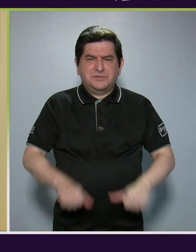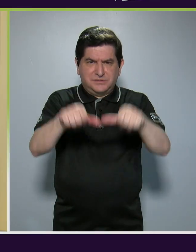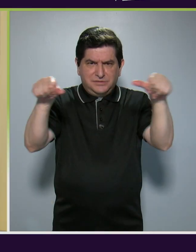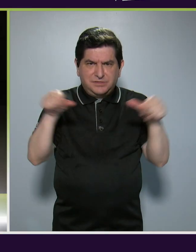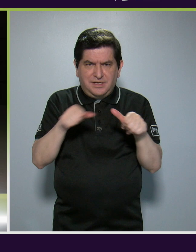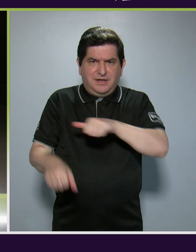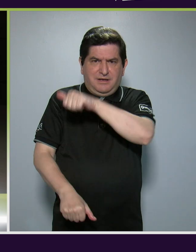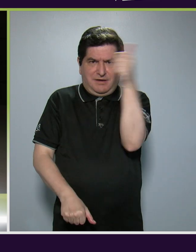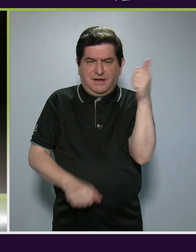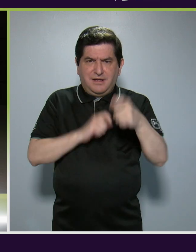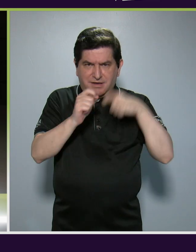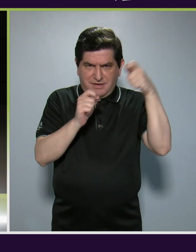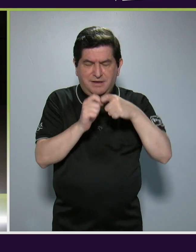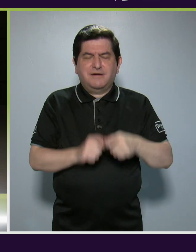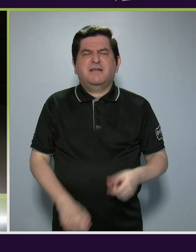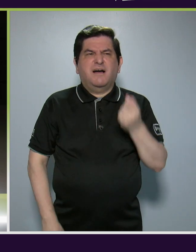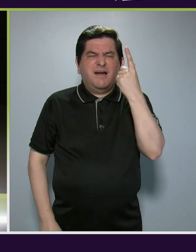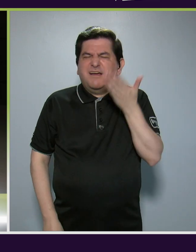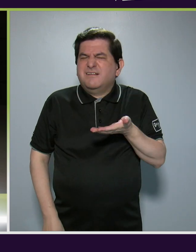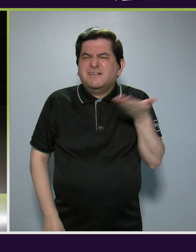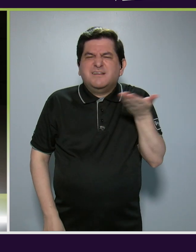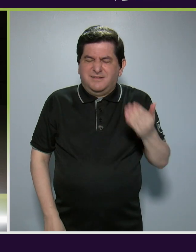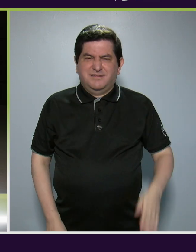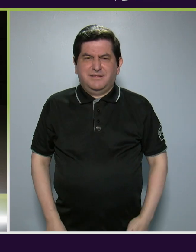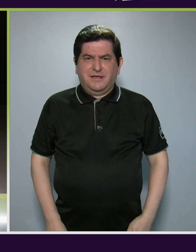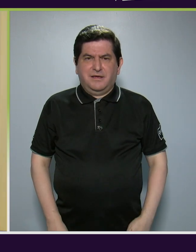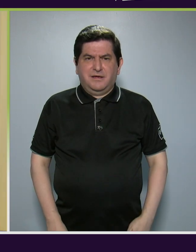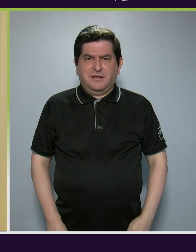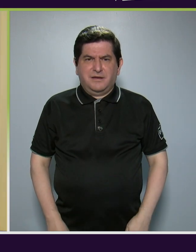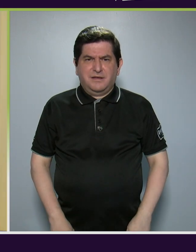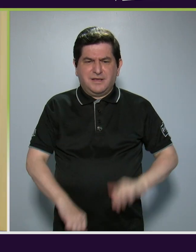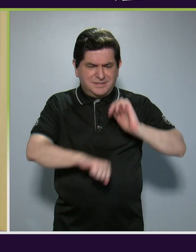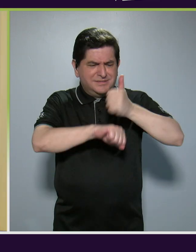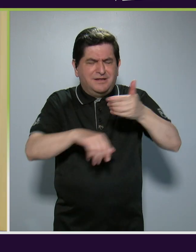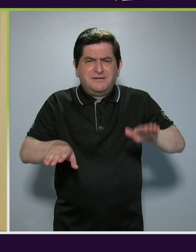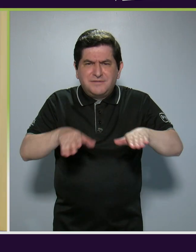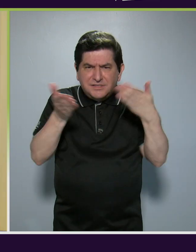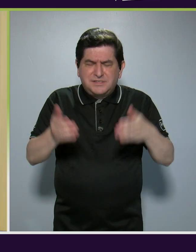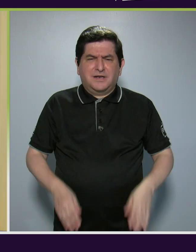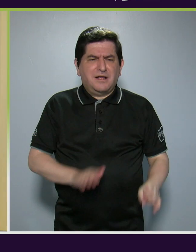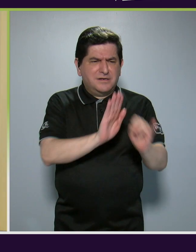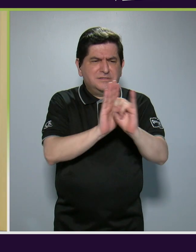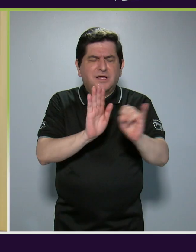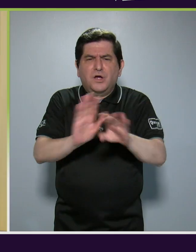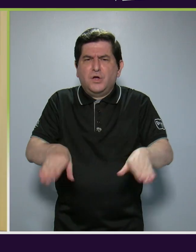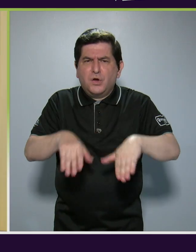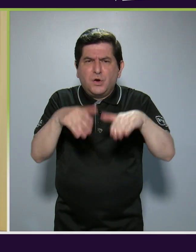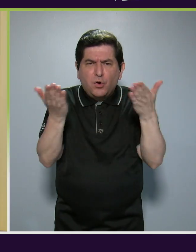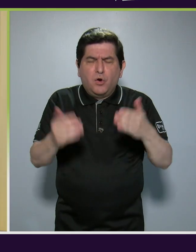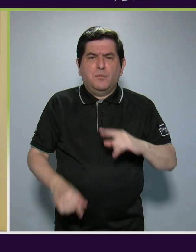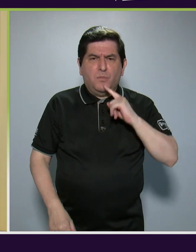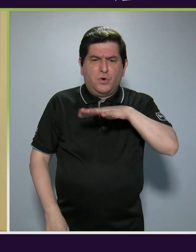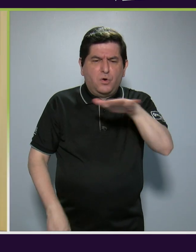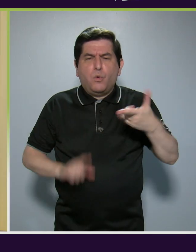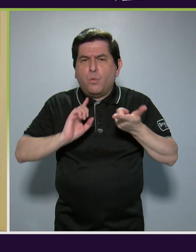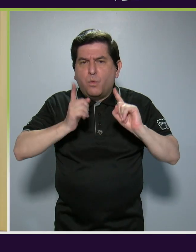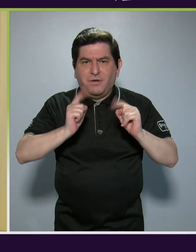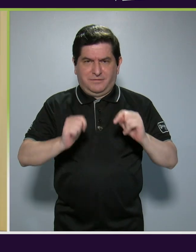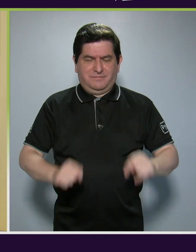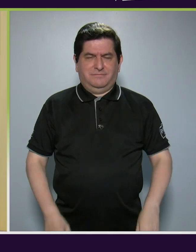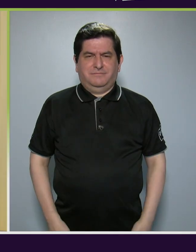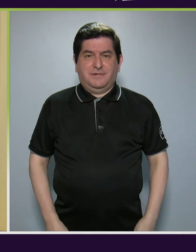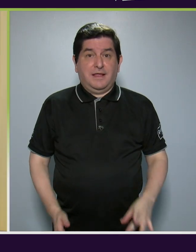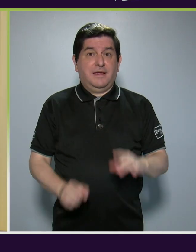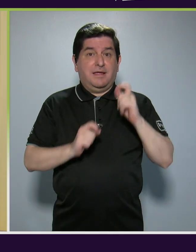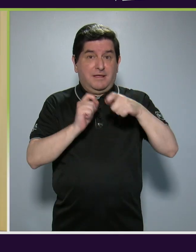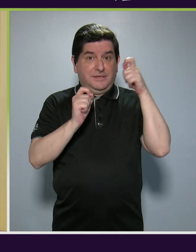específico, qué se entendían, cómo se materializaban, cómo habían sido, digamos, identificadas, cuál era su realidad. En